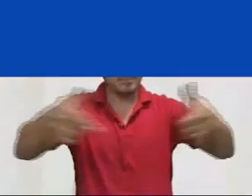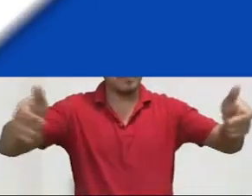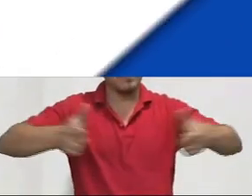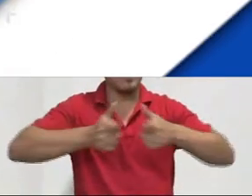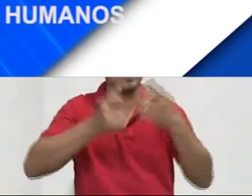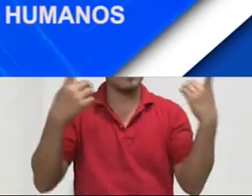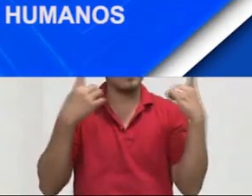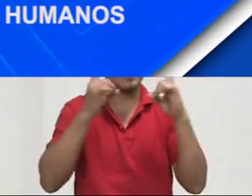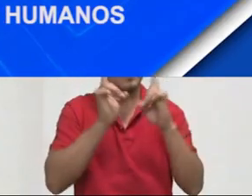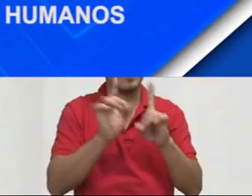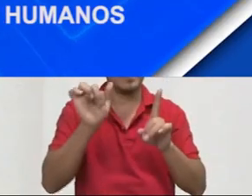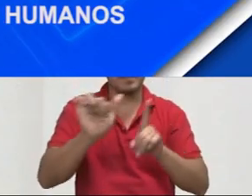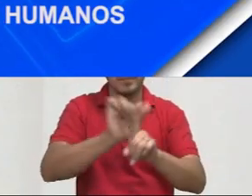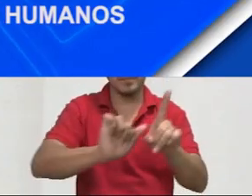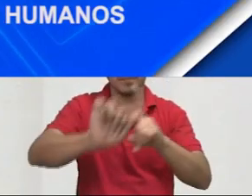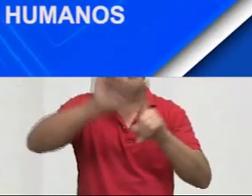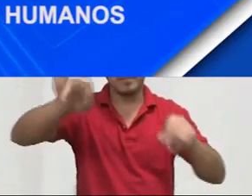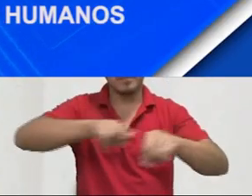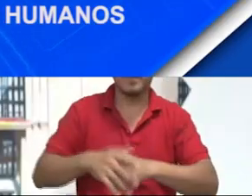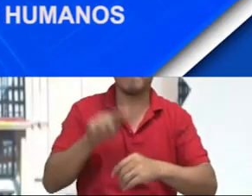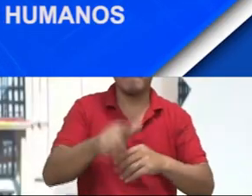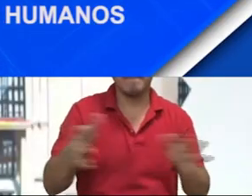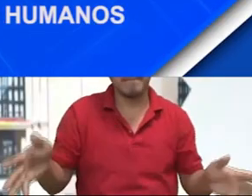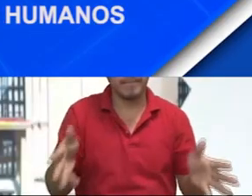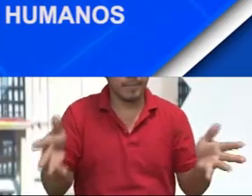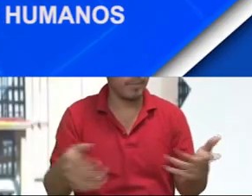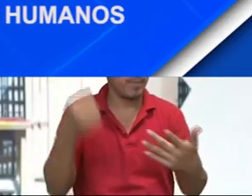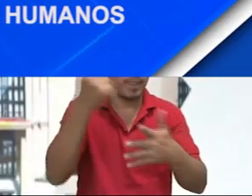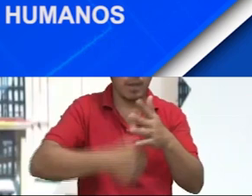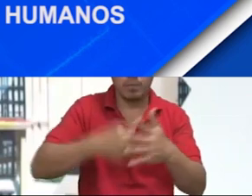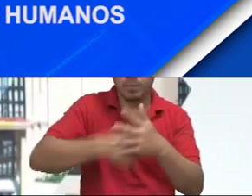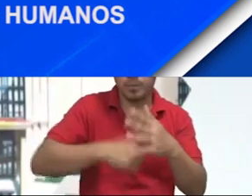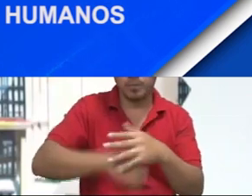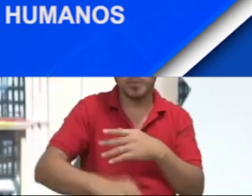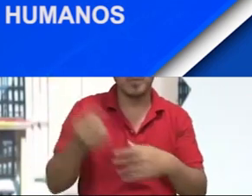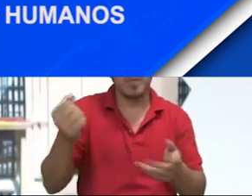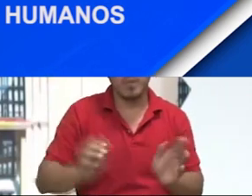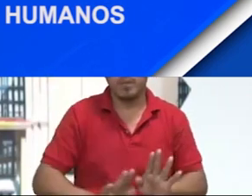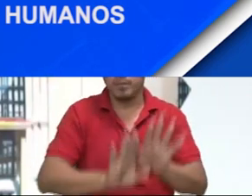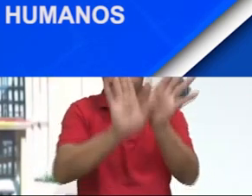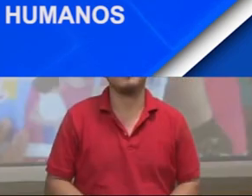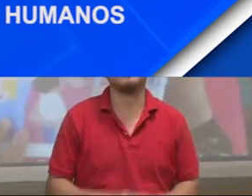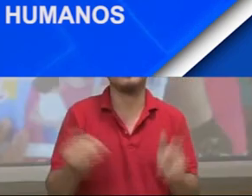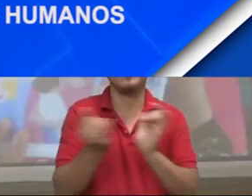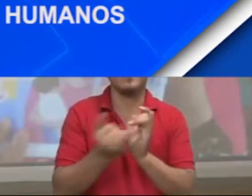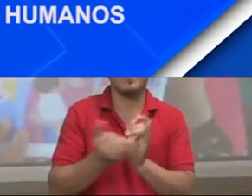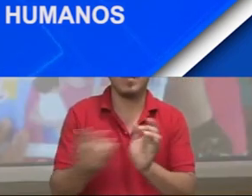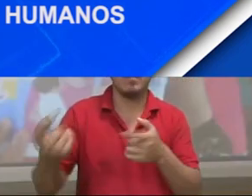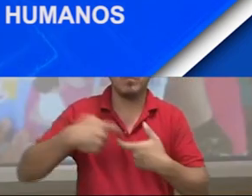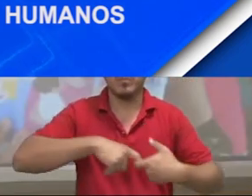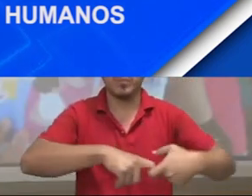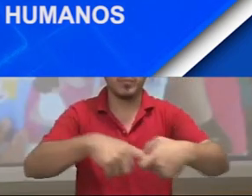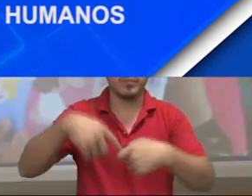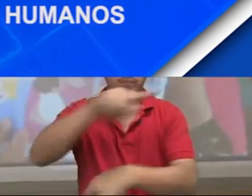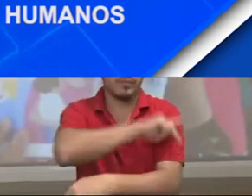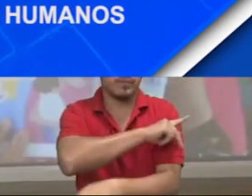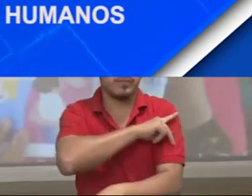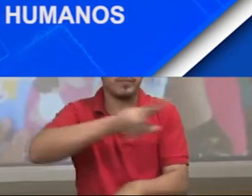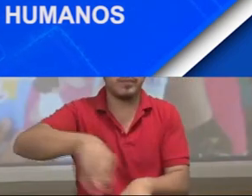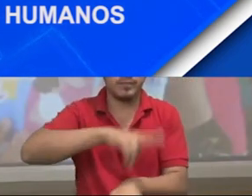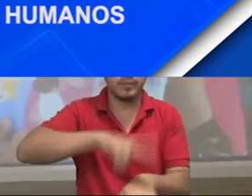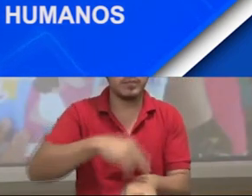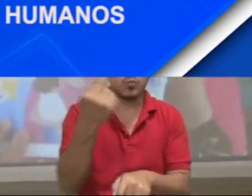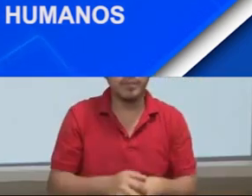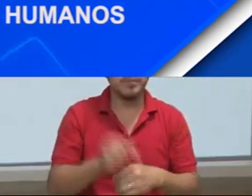La procuradora para la defensa de los derechos humanos, Darlene Ríos, presentó en el Parlamento Nacional el informe de